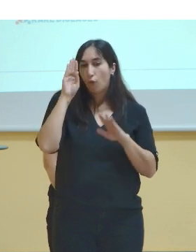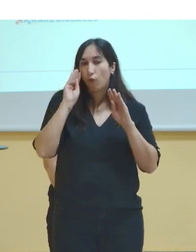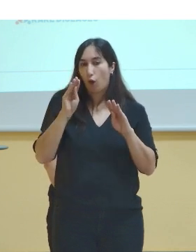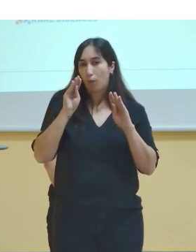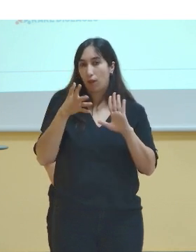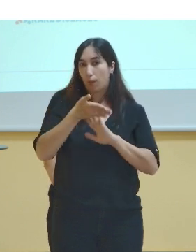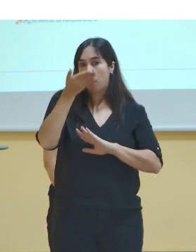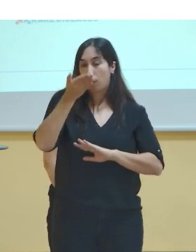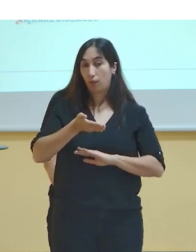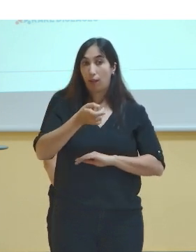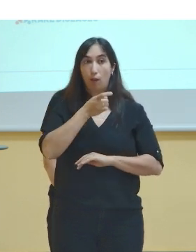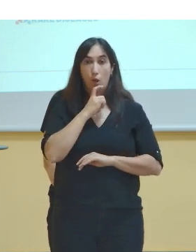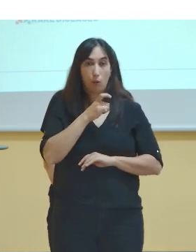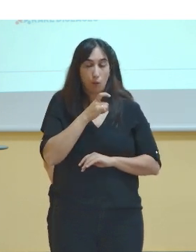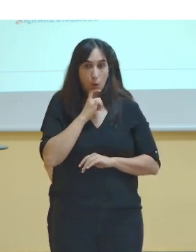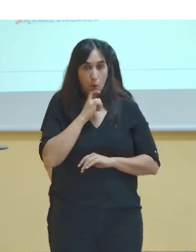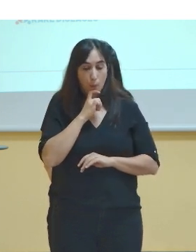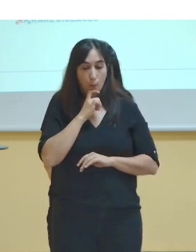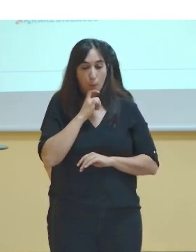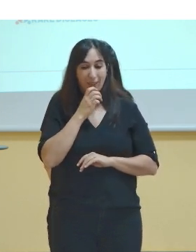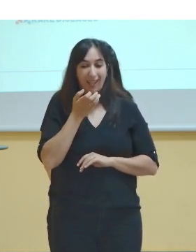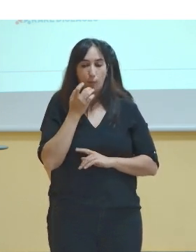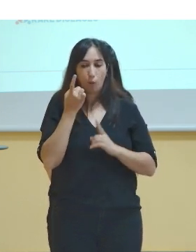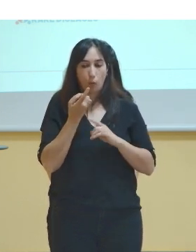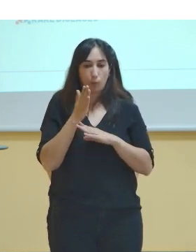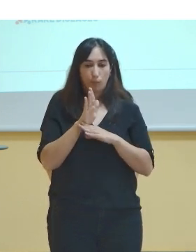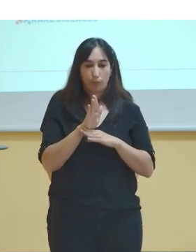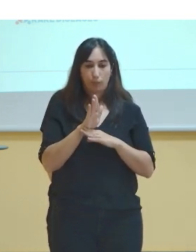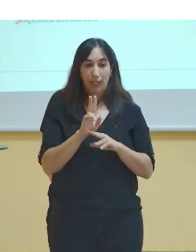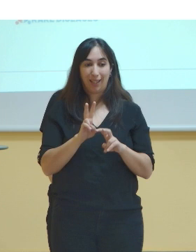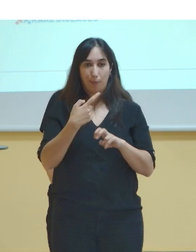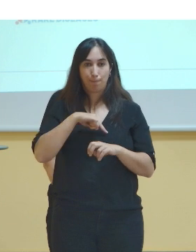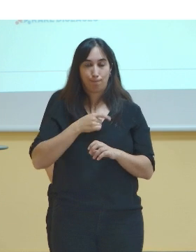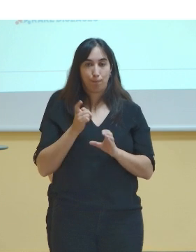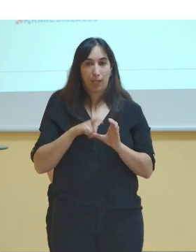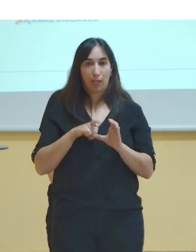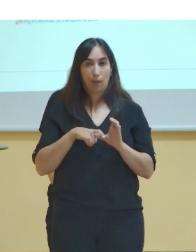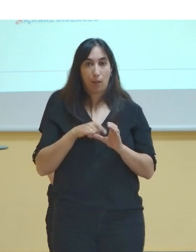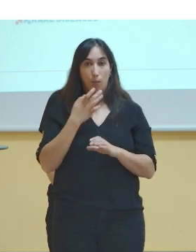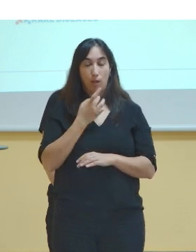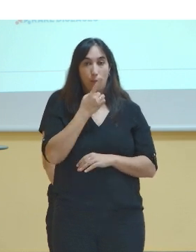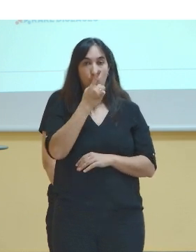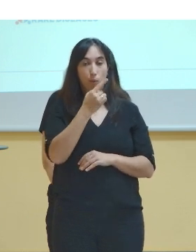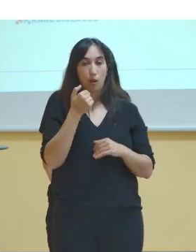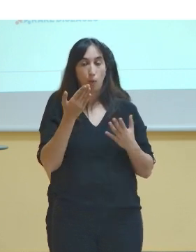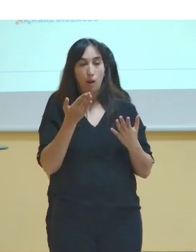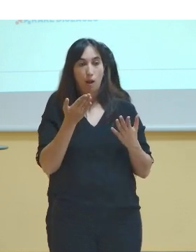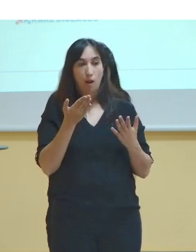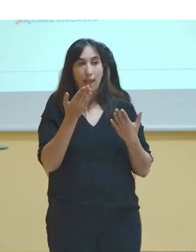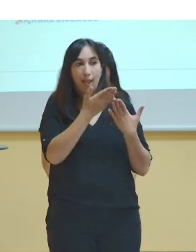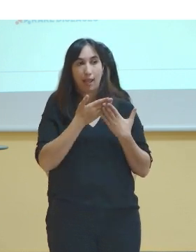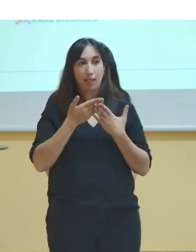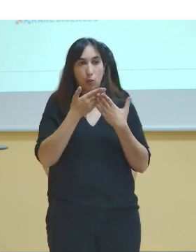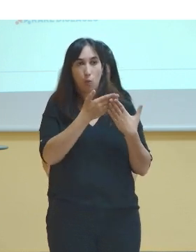formación. Y para ello, aquí pongo algún ejemplo de cuestiones en las que hemos participado. Una de ellas fue una